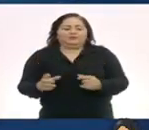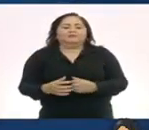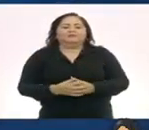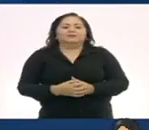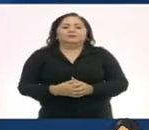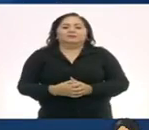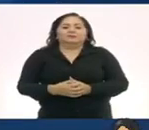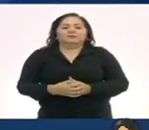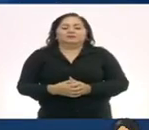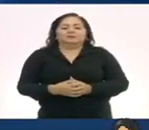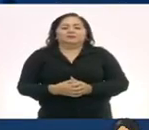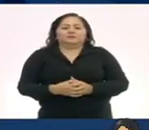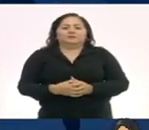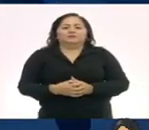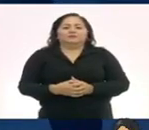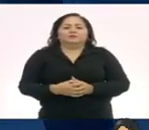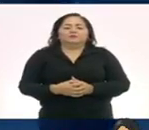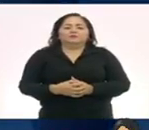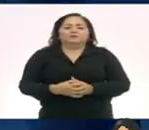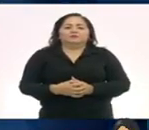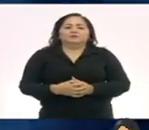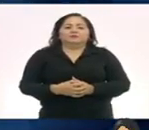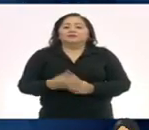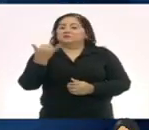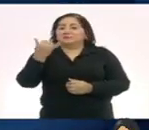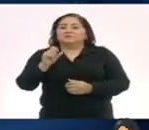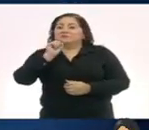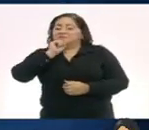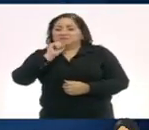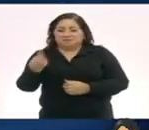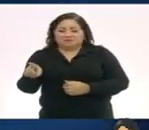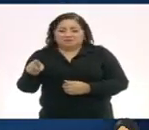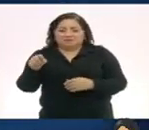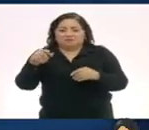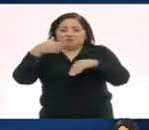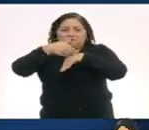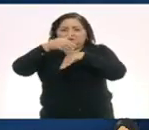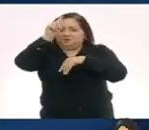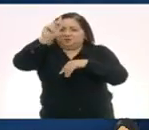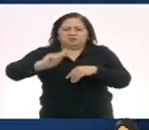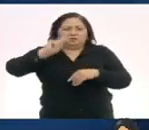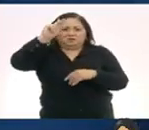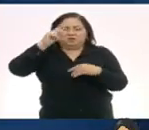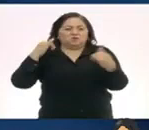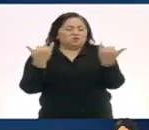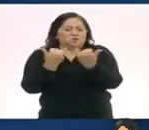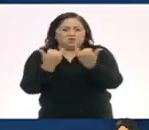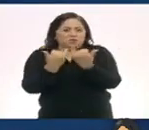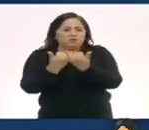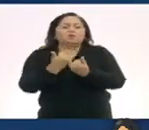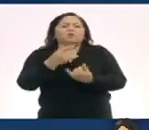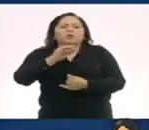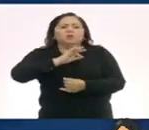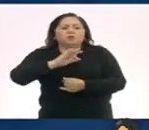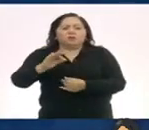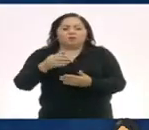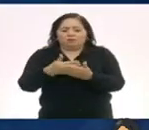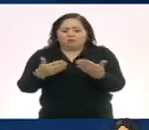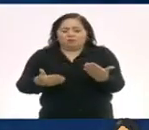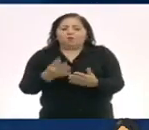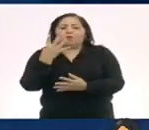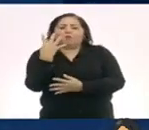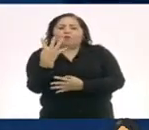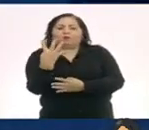es. Y esta misma barra, que mide lo mismo, ajá, la podemos dividir ahora